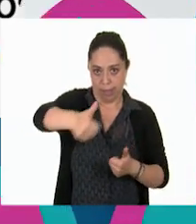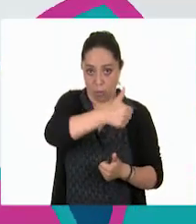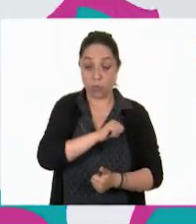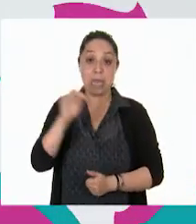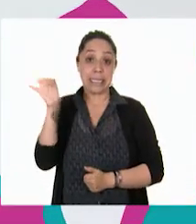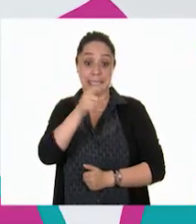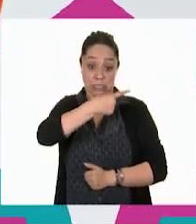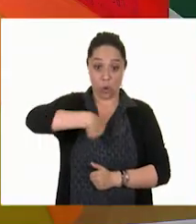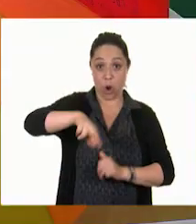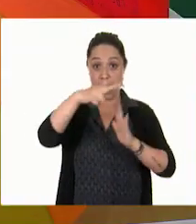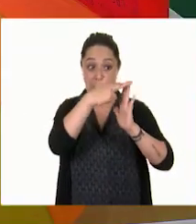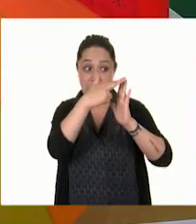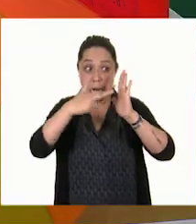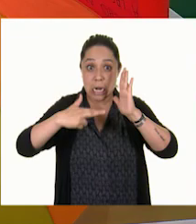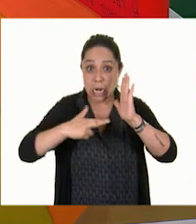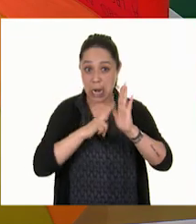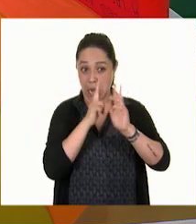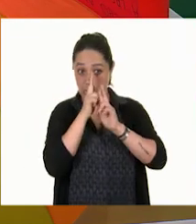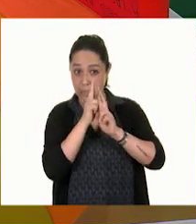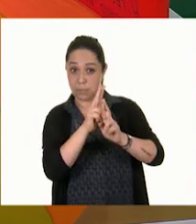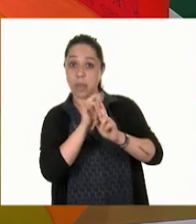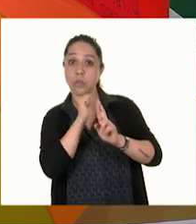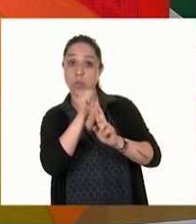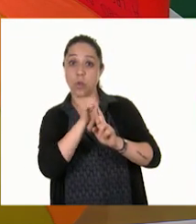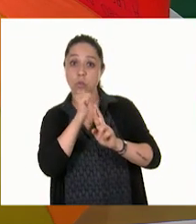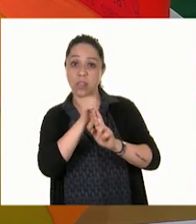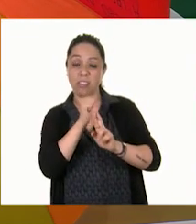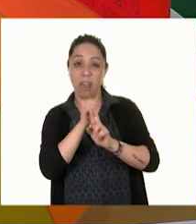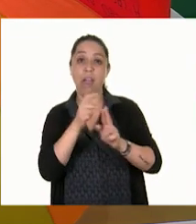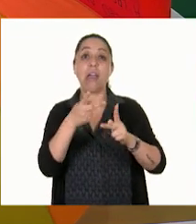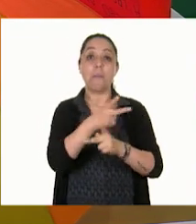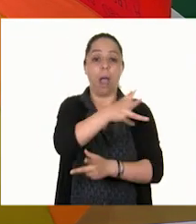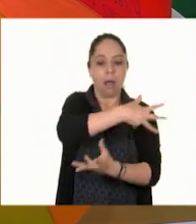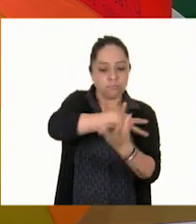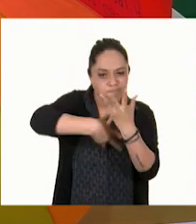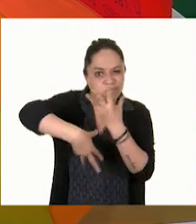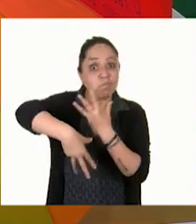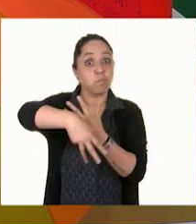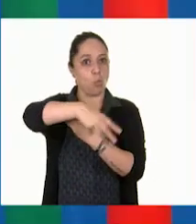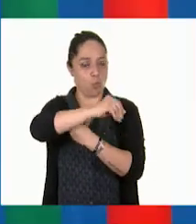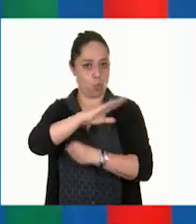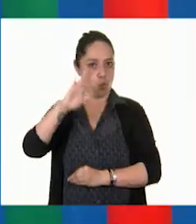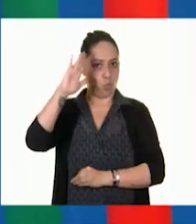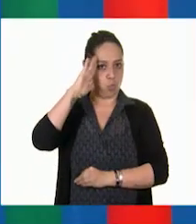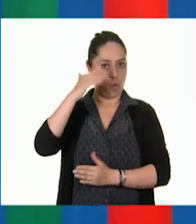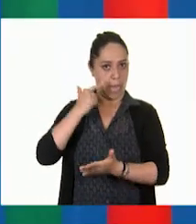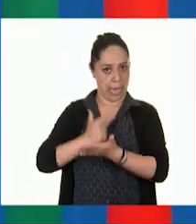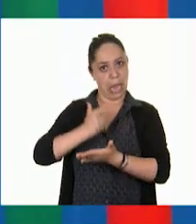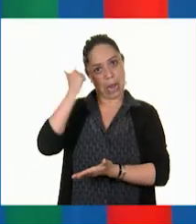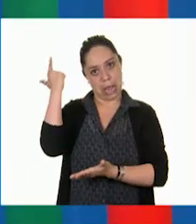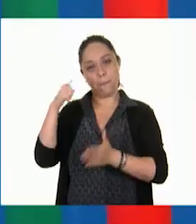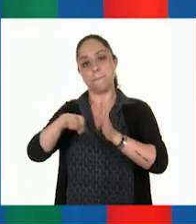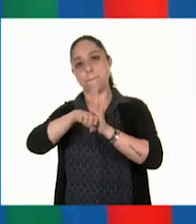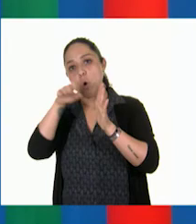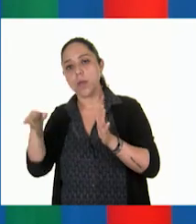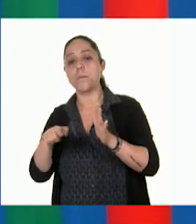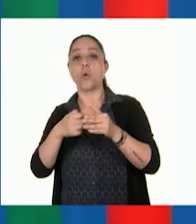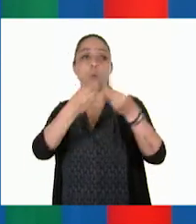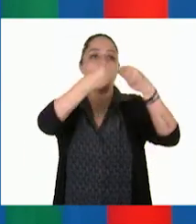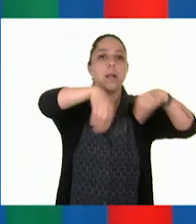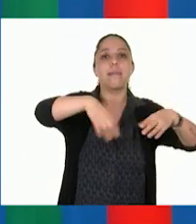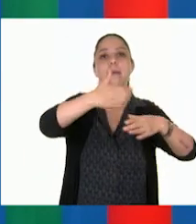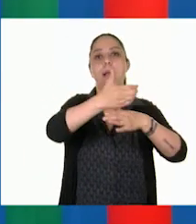las reglas y las leyes puede llegar a tener consecuencias severas como la pérdida del patrimonio